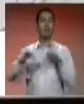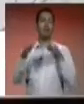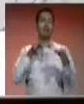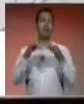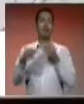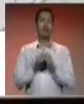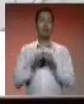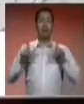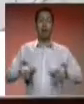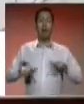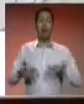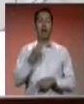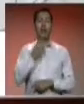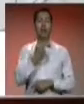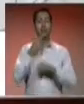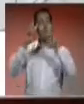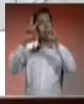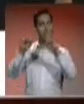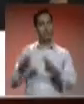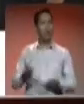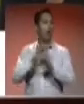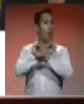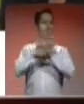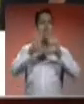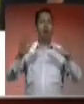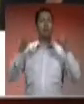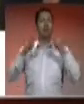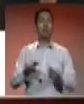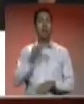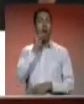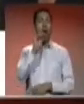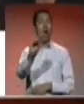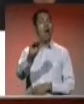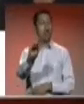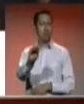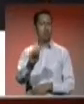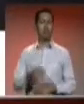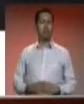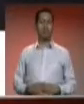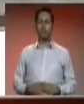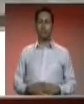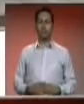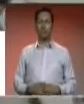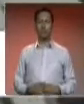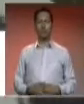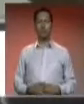garantizó transparencia en las investigaciones y emitió una advertencia a sus ministros.